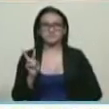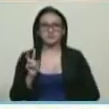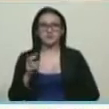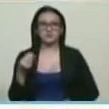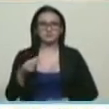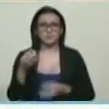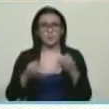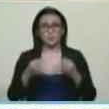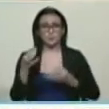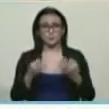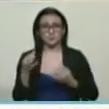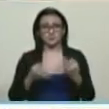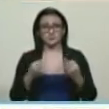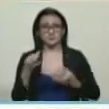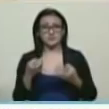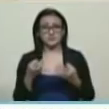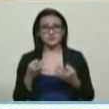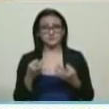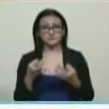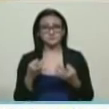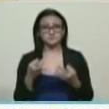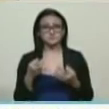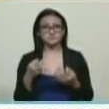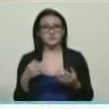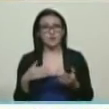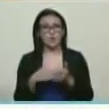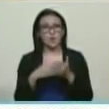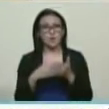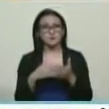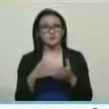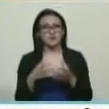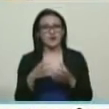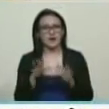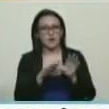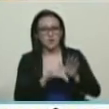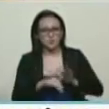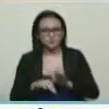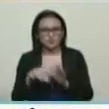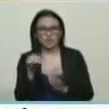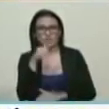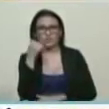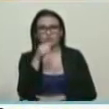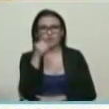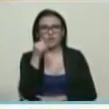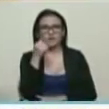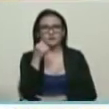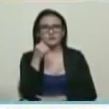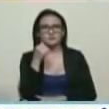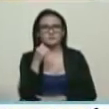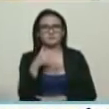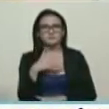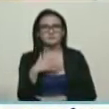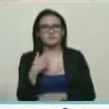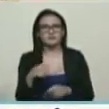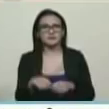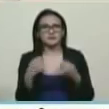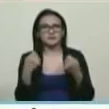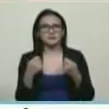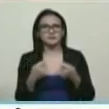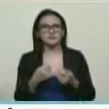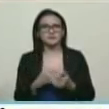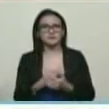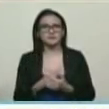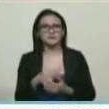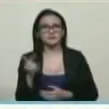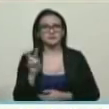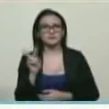justicia, como siempre lo hacemos, en contra de los grandes capos de la corrupción, de la droga, de los que quieren abatir de violencia nuestra